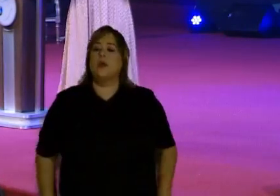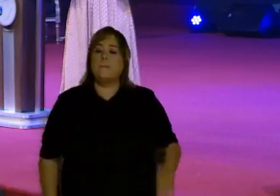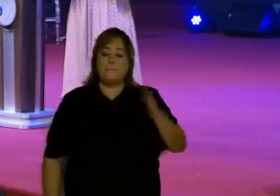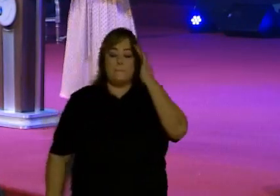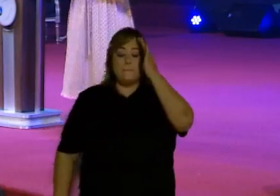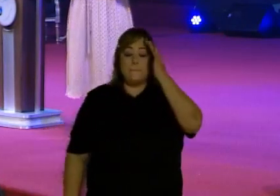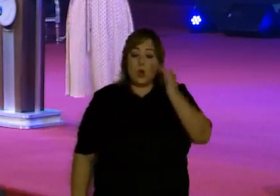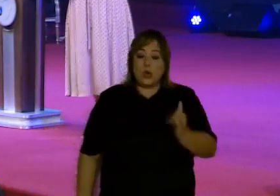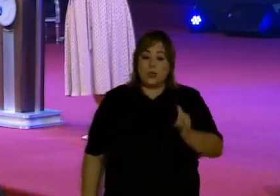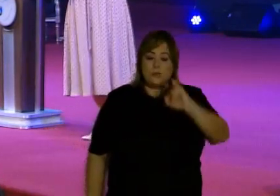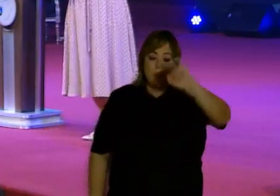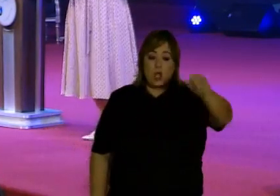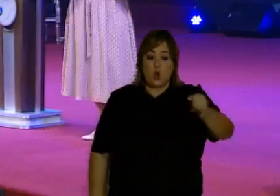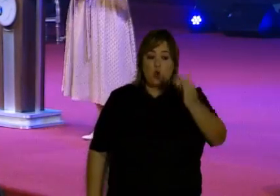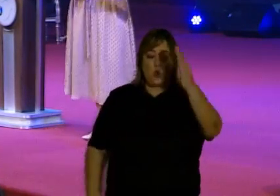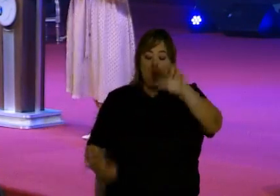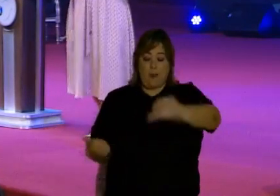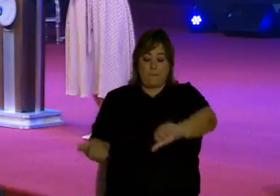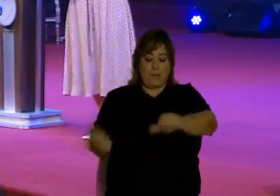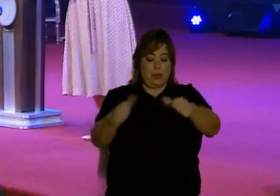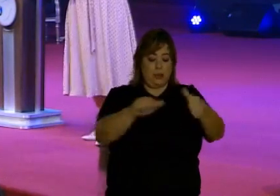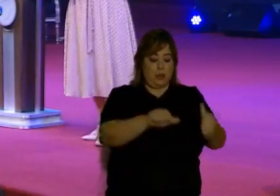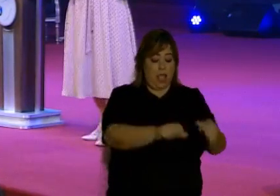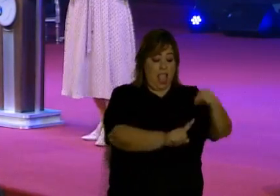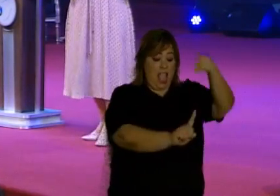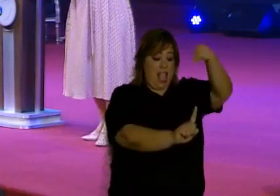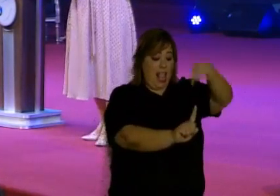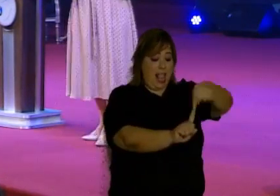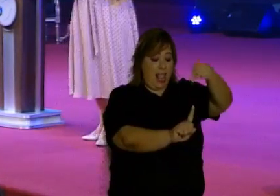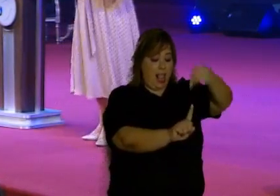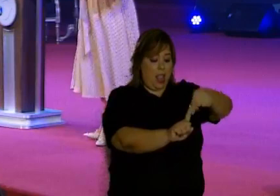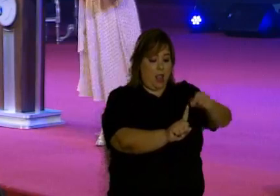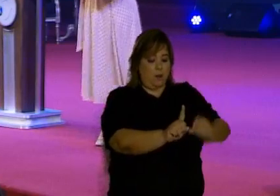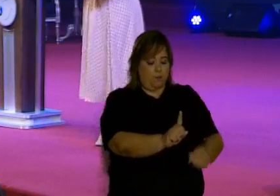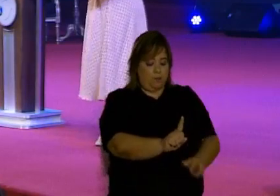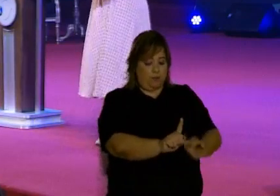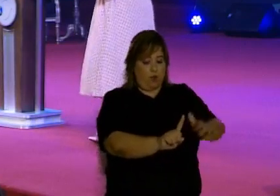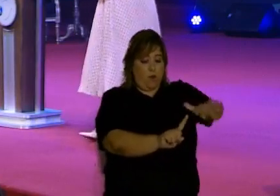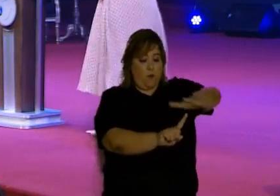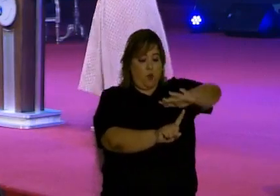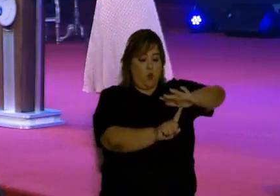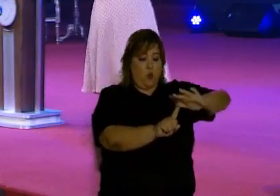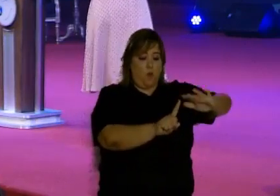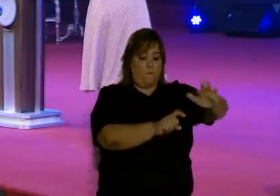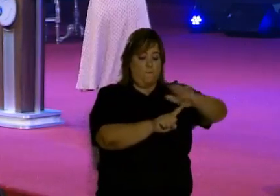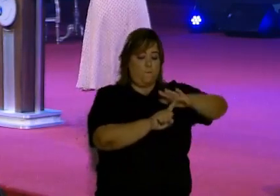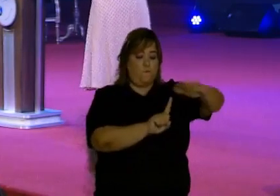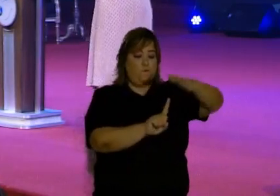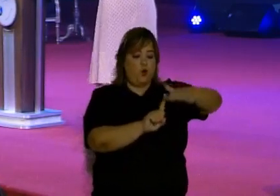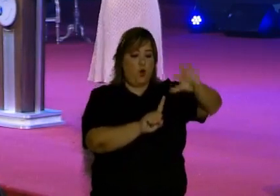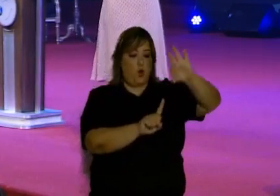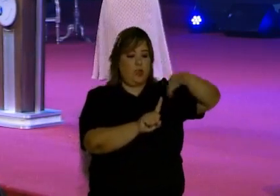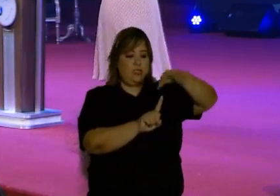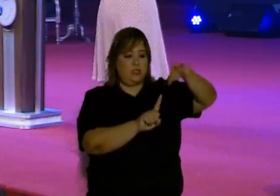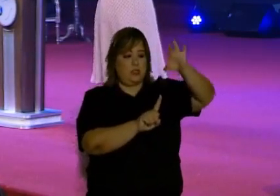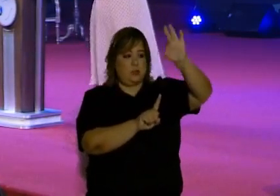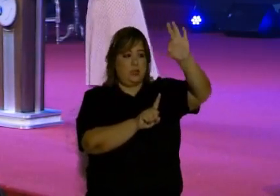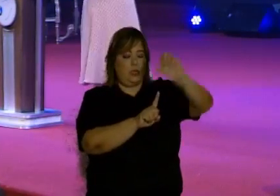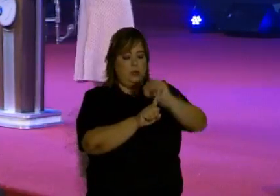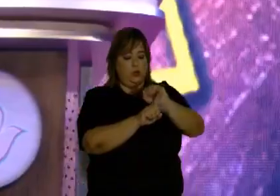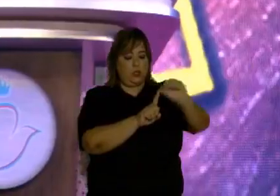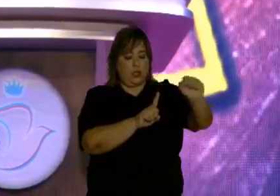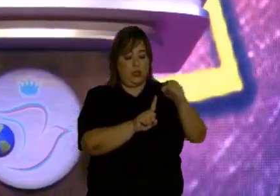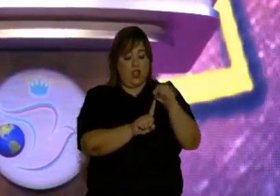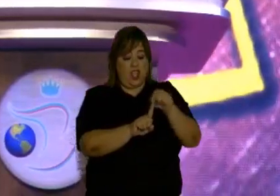de Dios, disciplinado, dirigido solamente a hablar la verdad del Señor, y era el que tuvo el privilegio